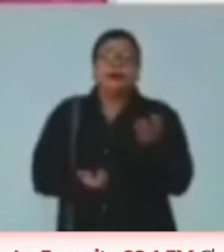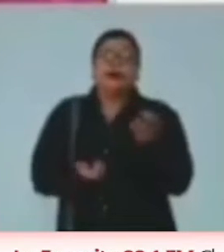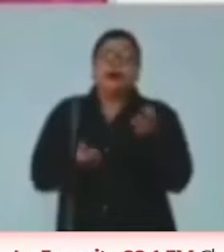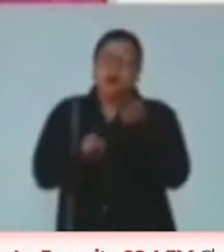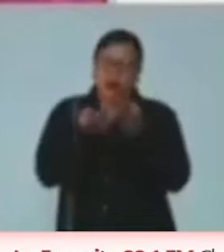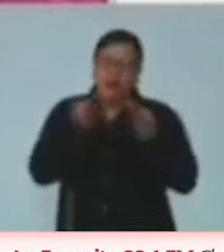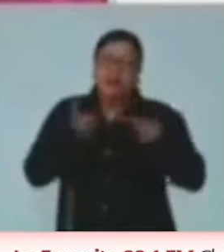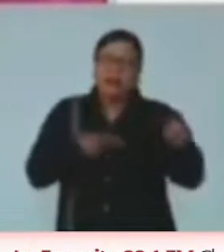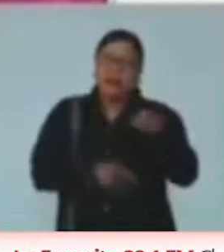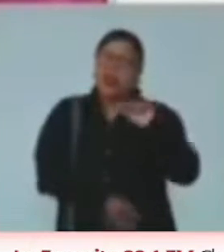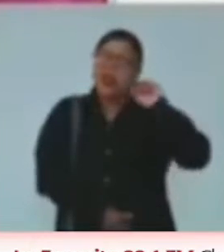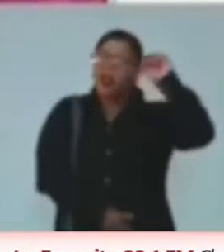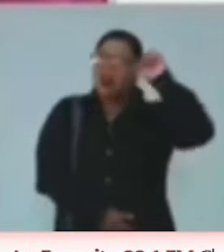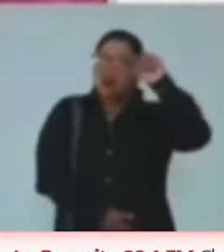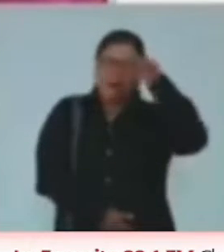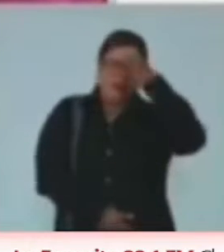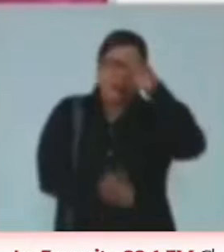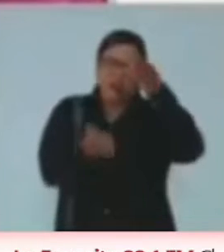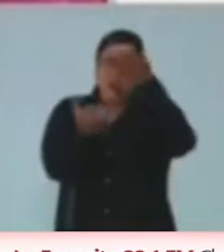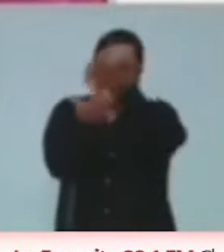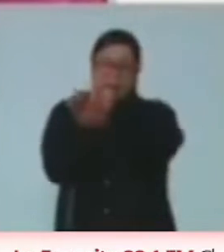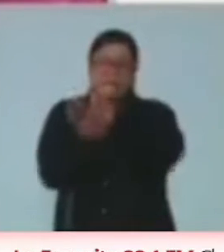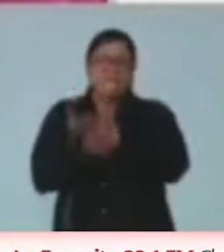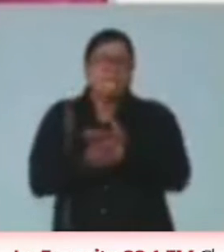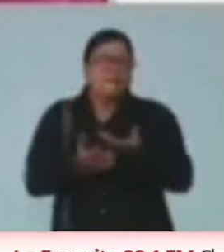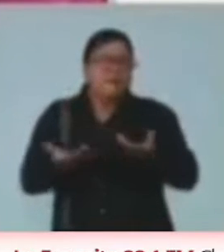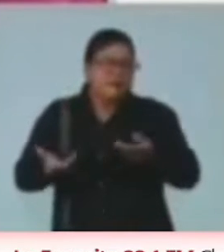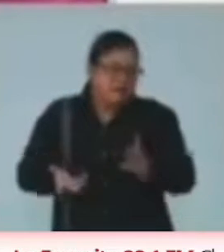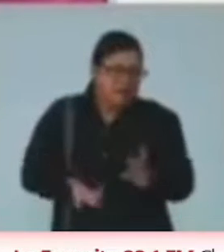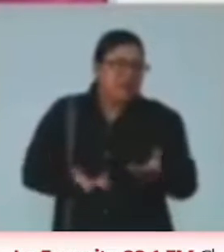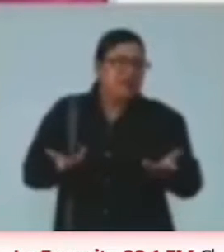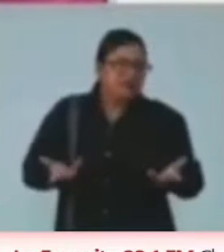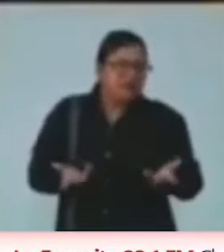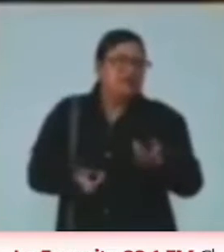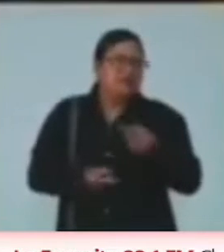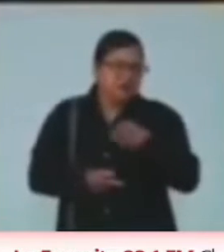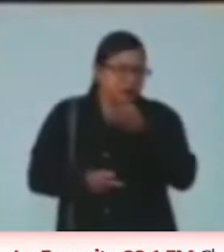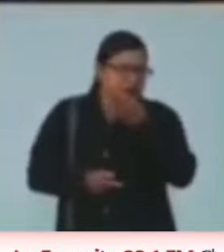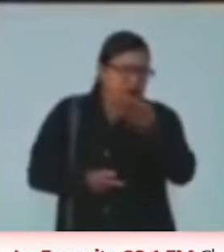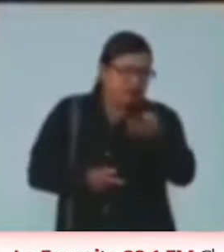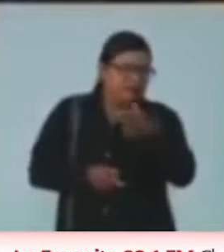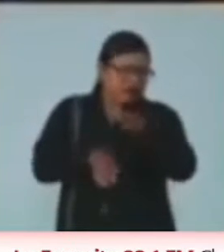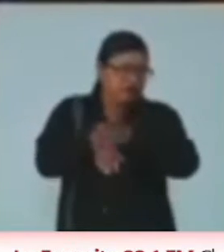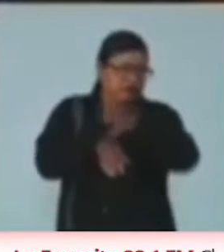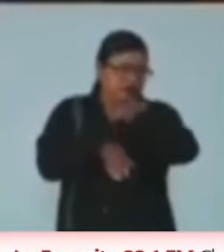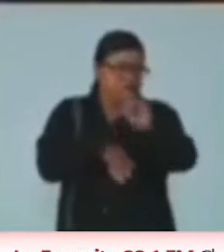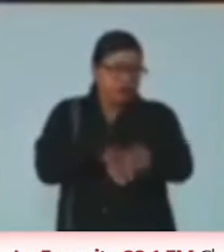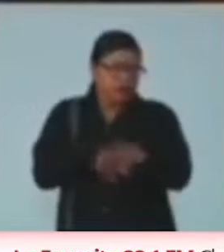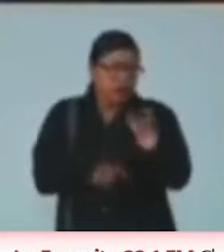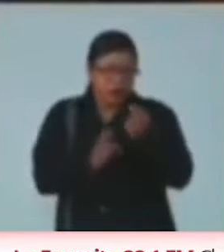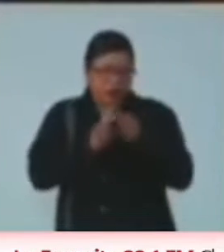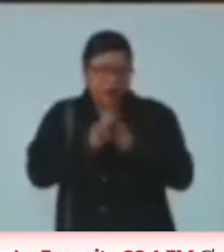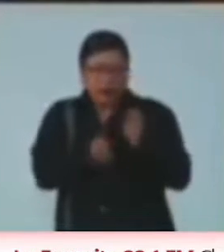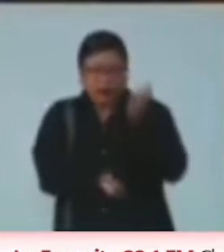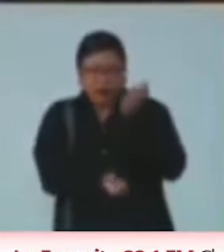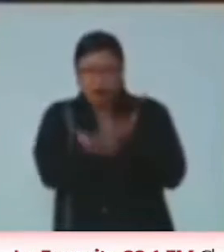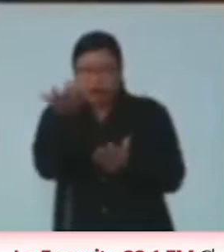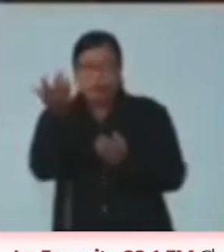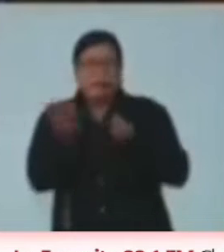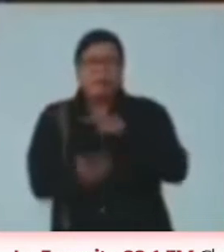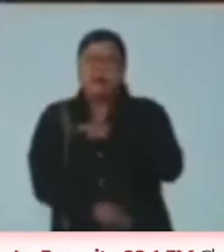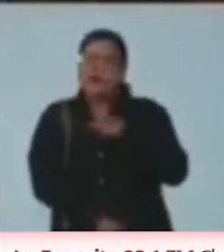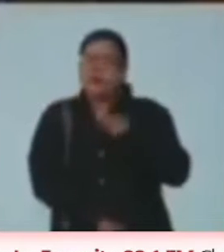México a informar, pero te quiero comentar que desde el primer momento que hay incendios,